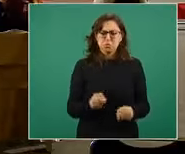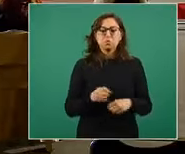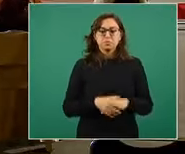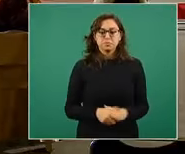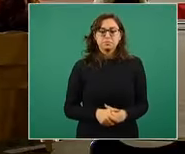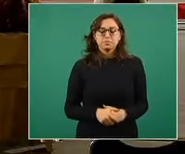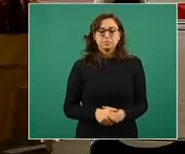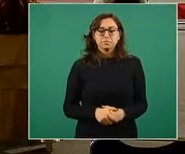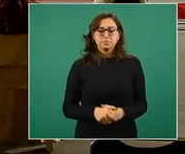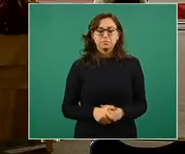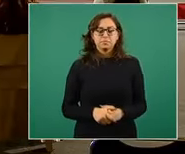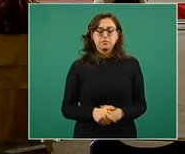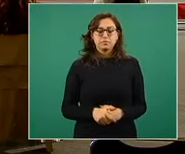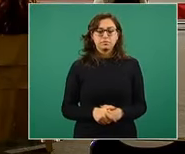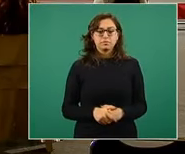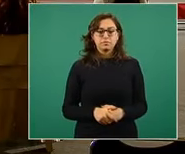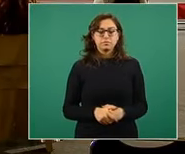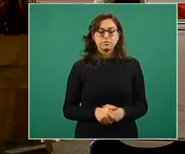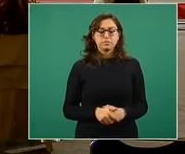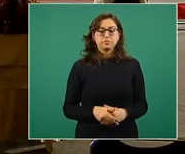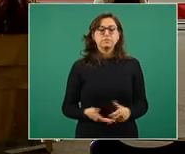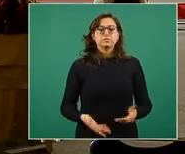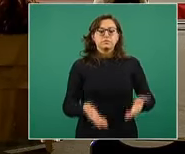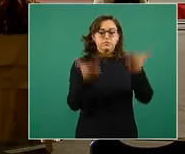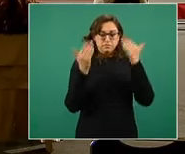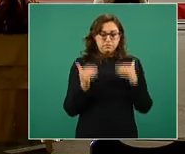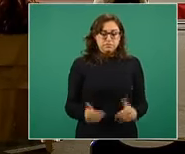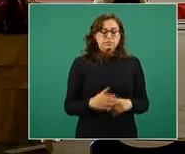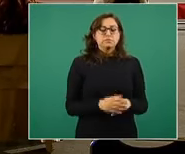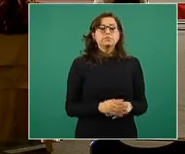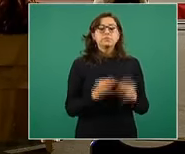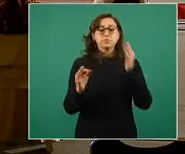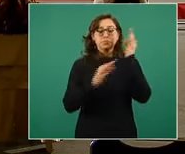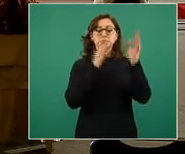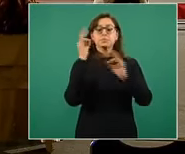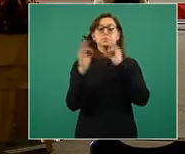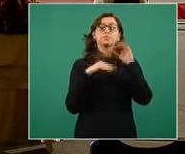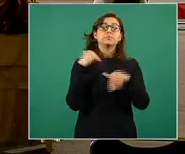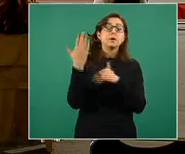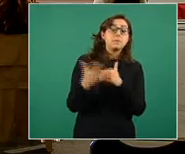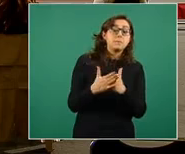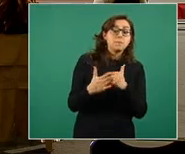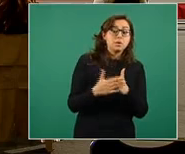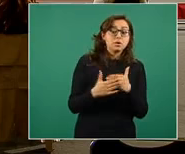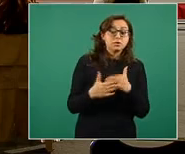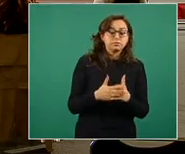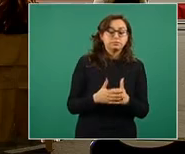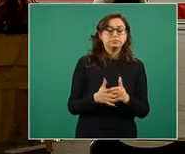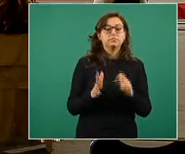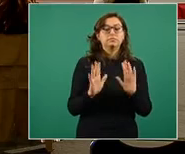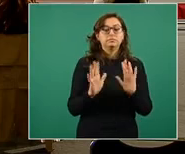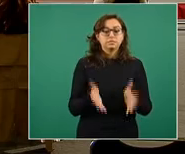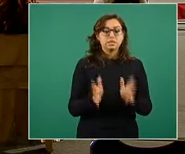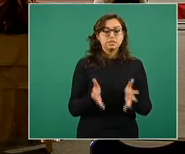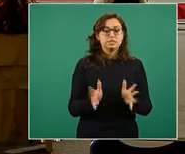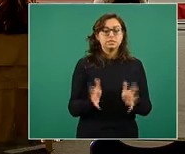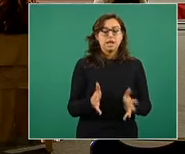registrarse. Y noticias en antelación a lo que pasará. Ya habíamos dicho que esperamos un primer embarque de la